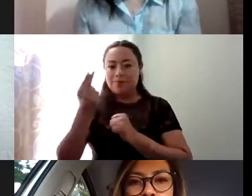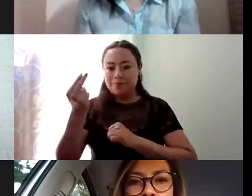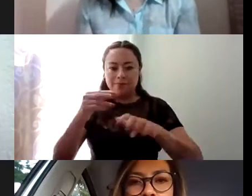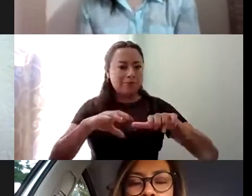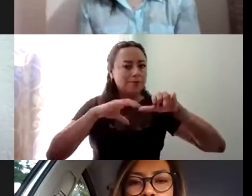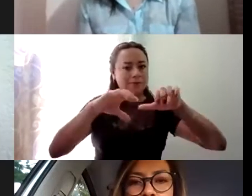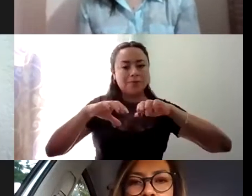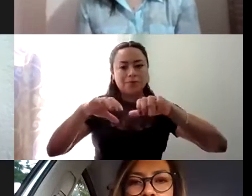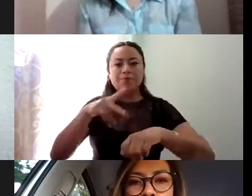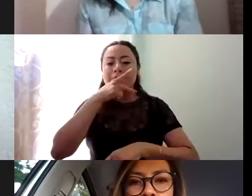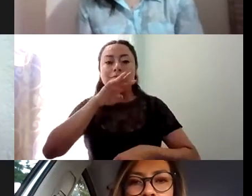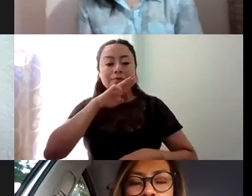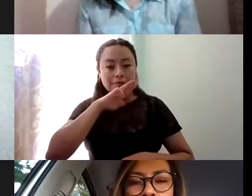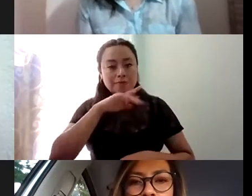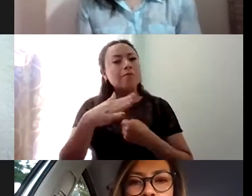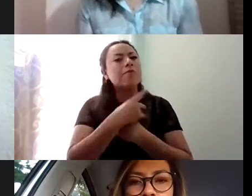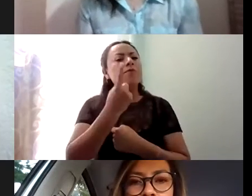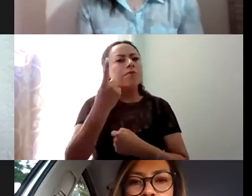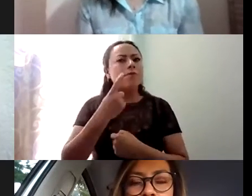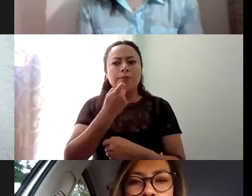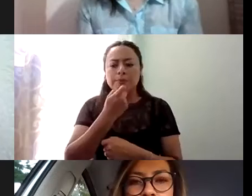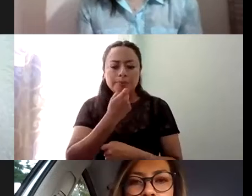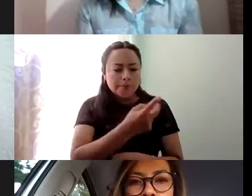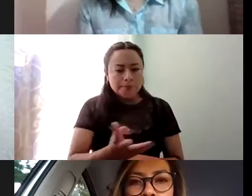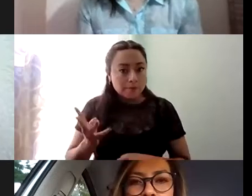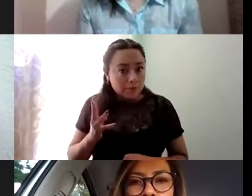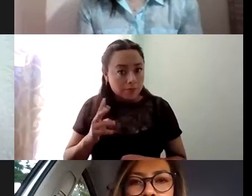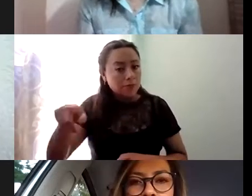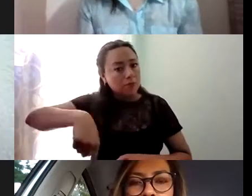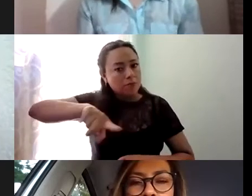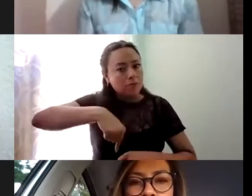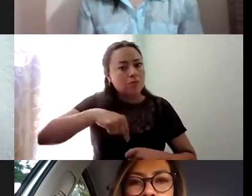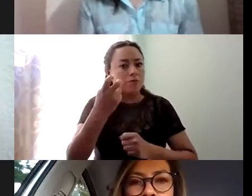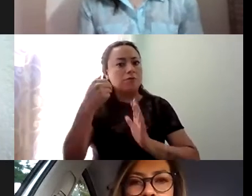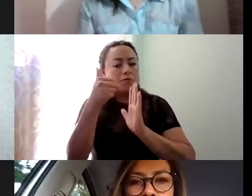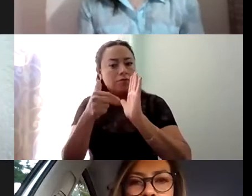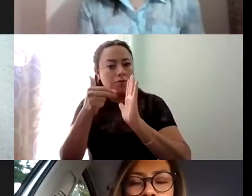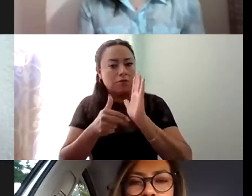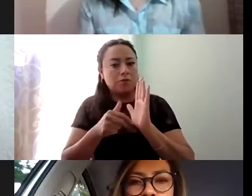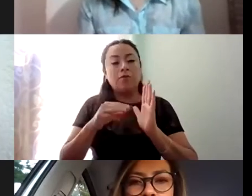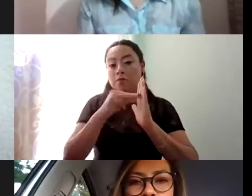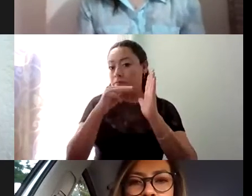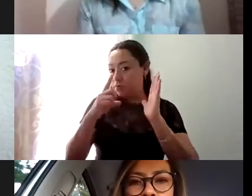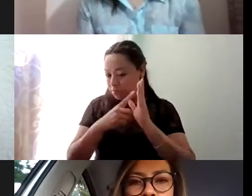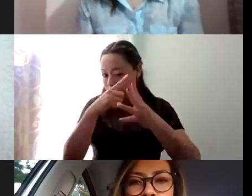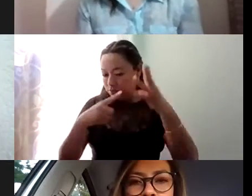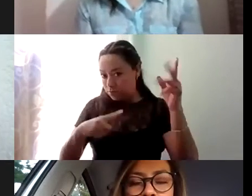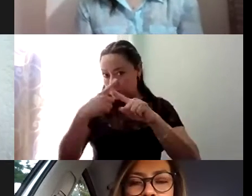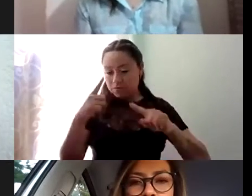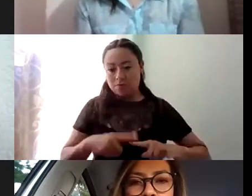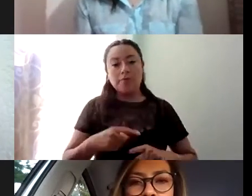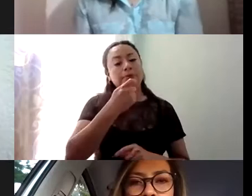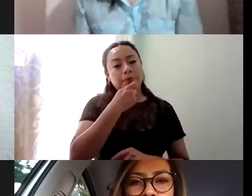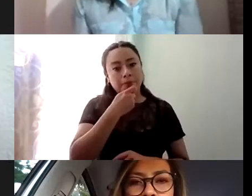padres, porque pues los niños con estas herramientas metodológicas, niños, niñas y adolescentes, pues